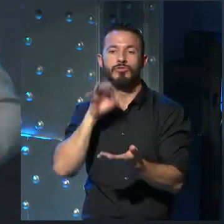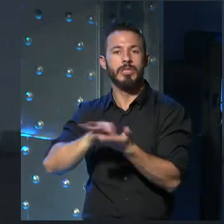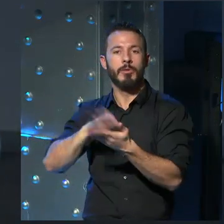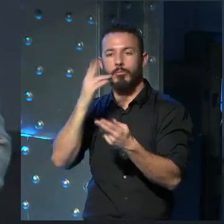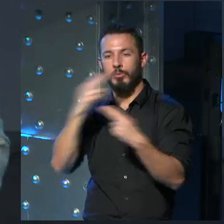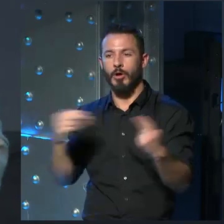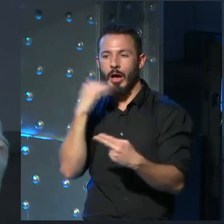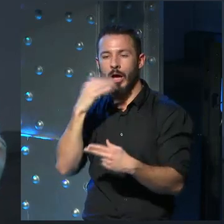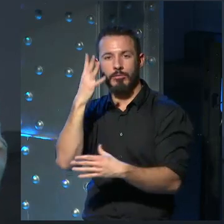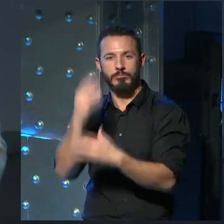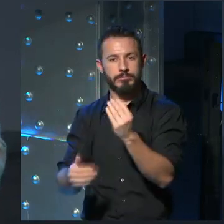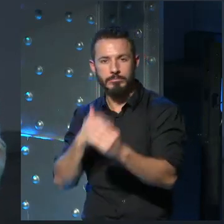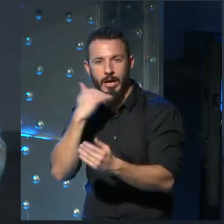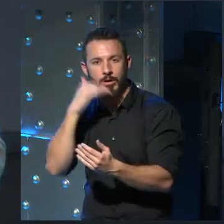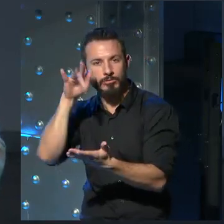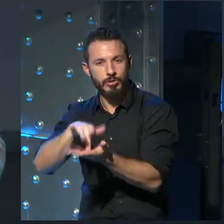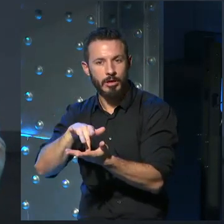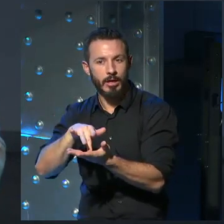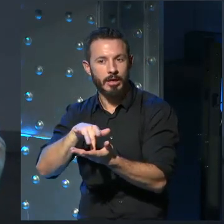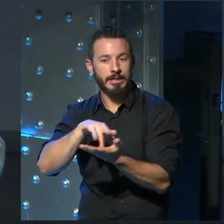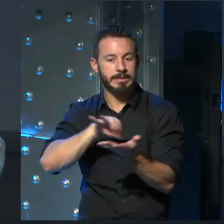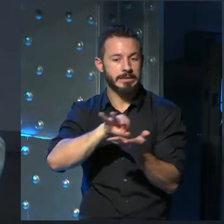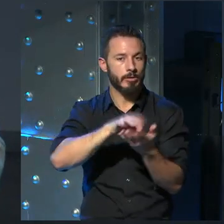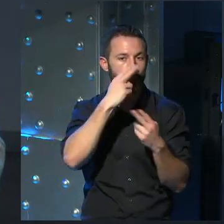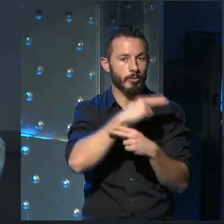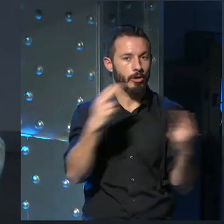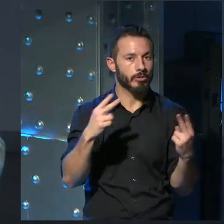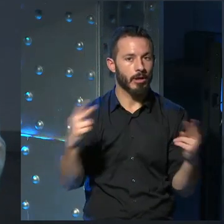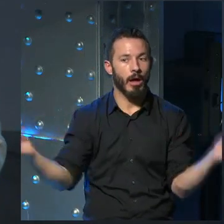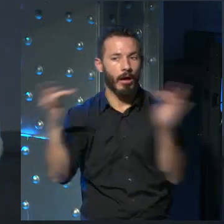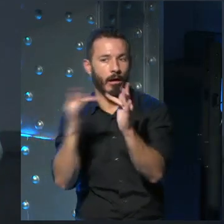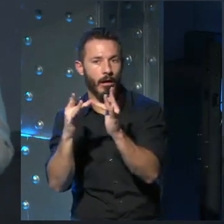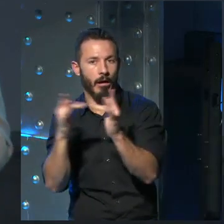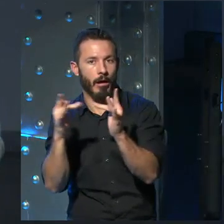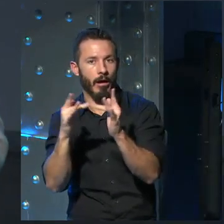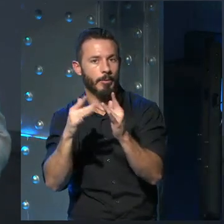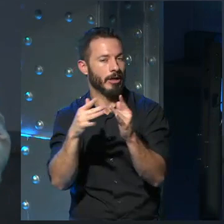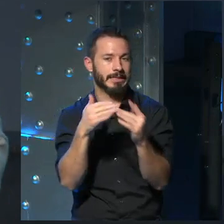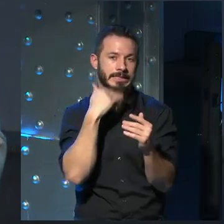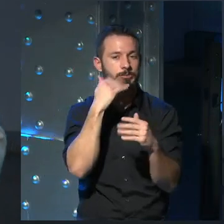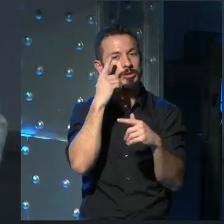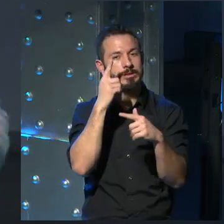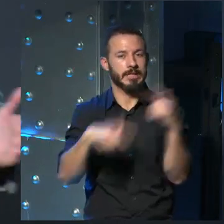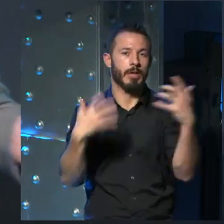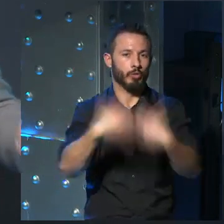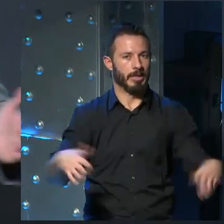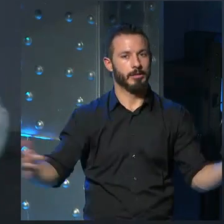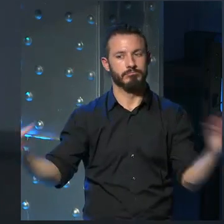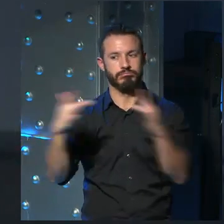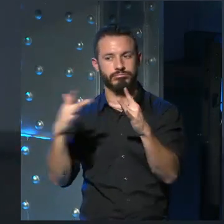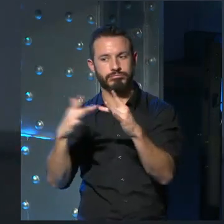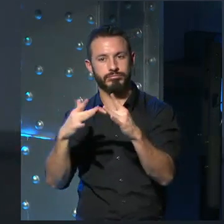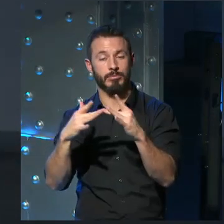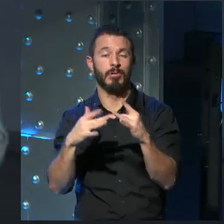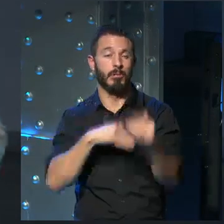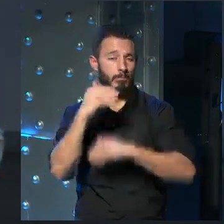públicos, otros servicios públicos empiecen a interactuar con el anterior de una forma semiautomática. Y este es un proceso que va a